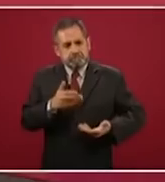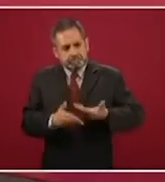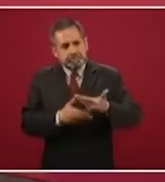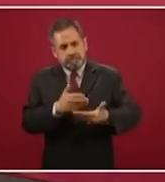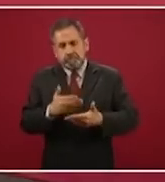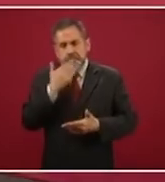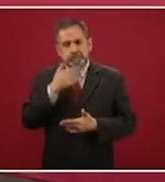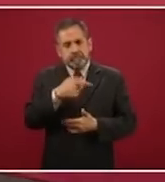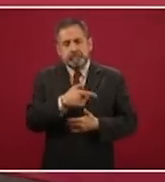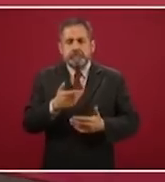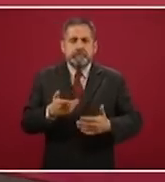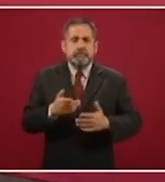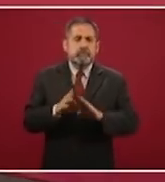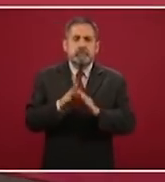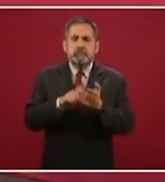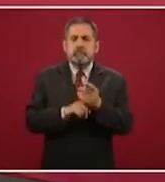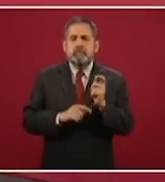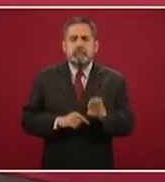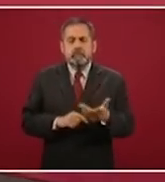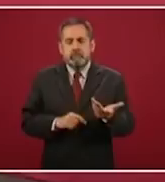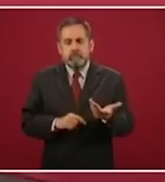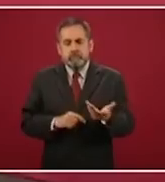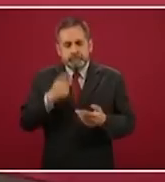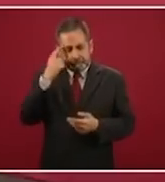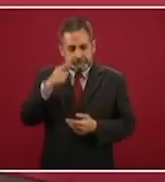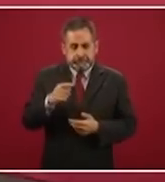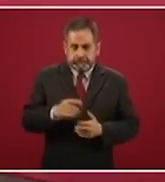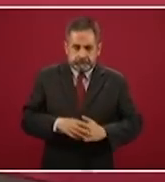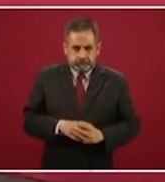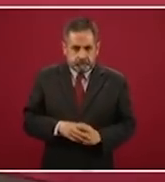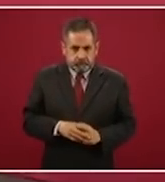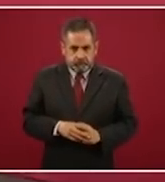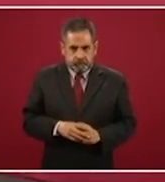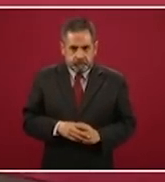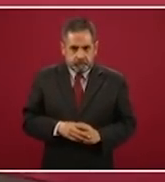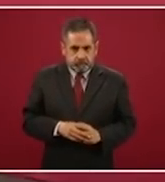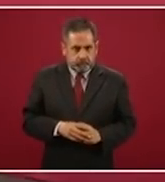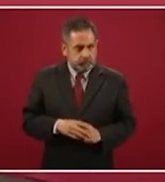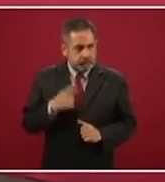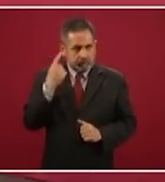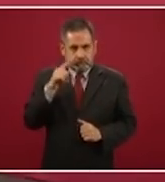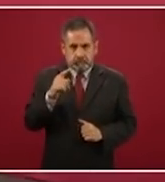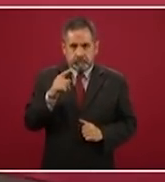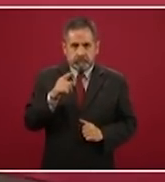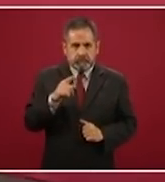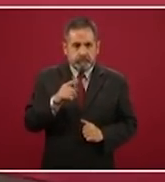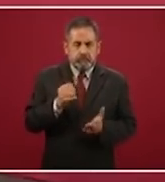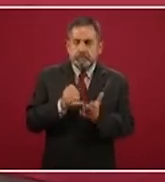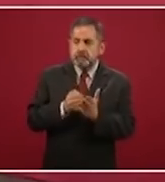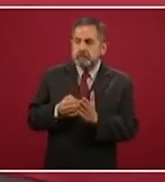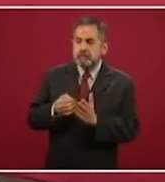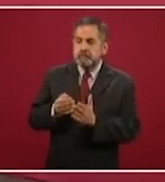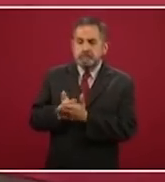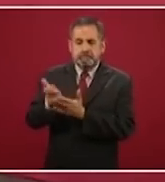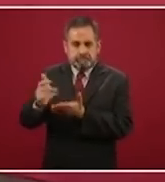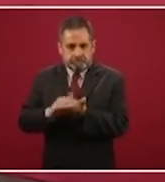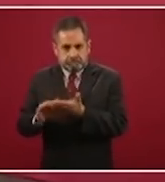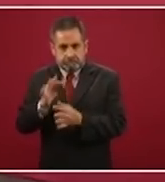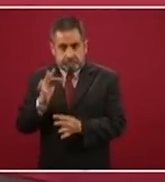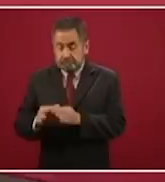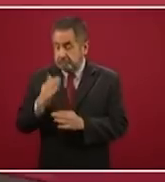avanzando en evitar la evasión fiscal.